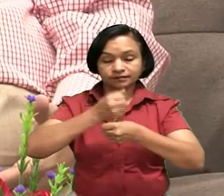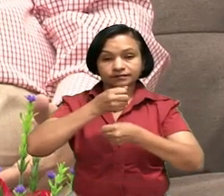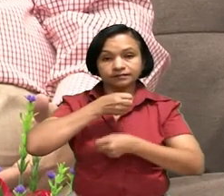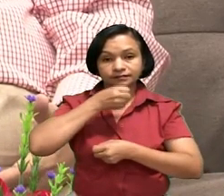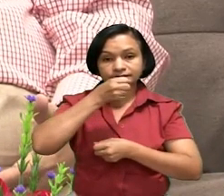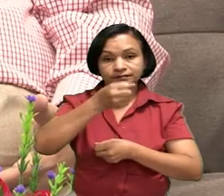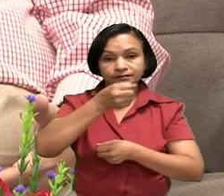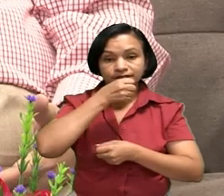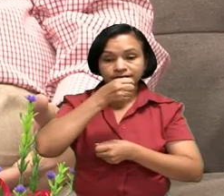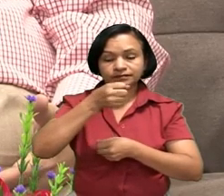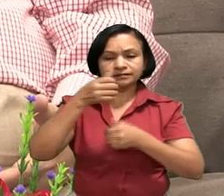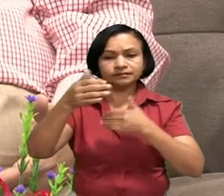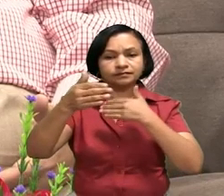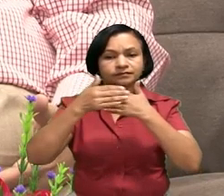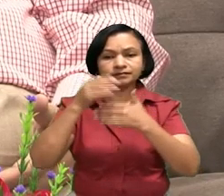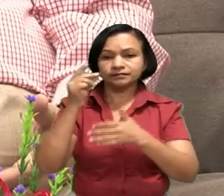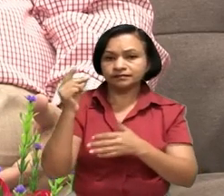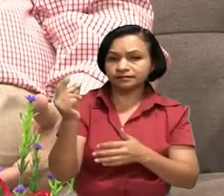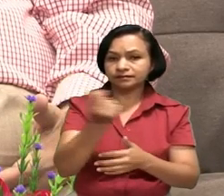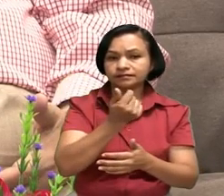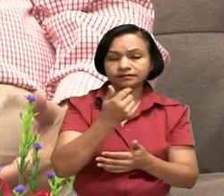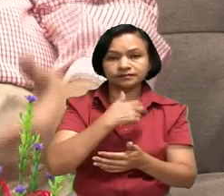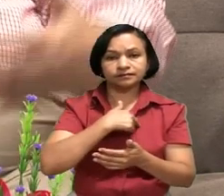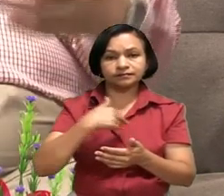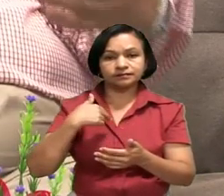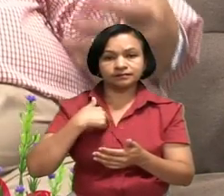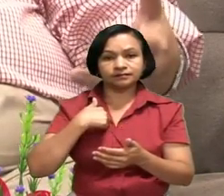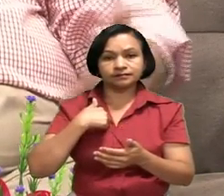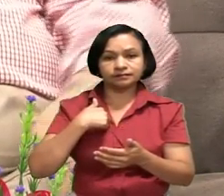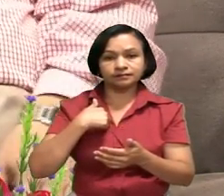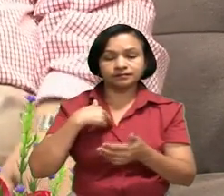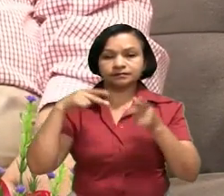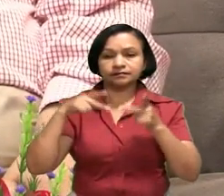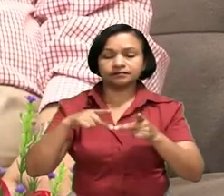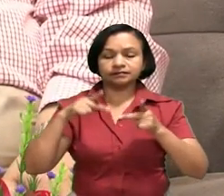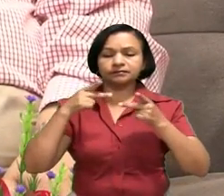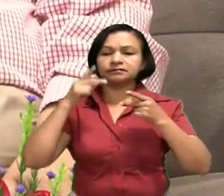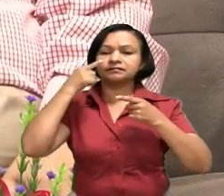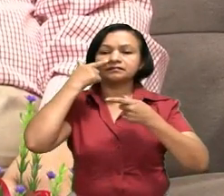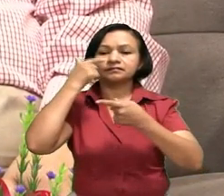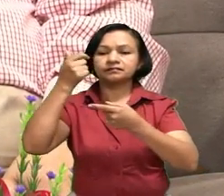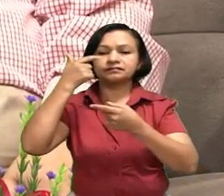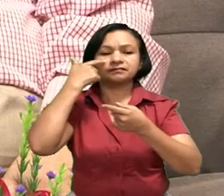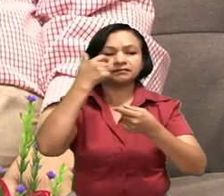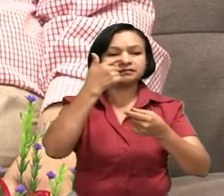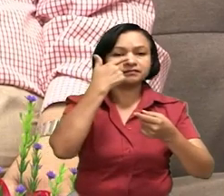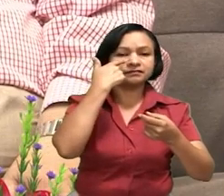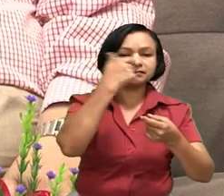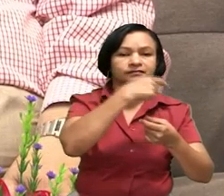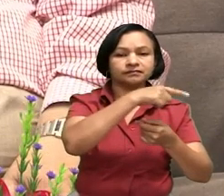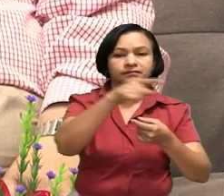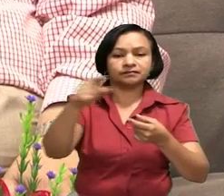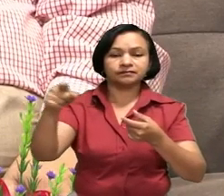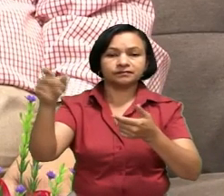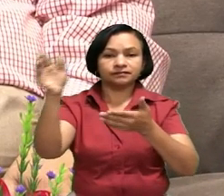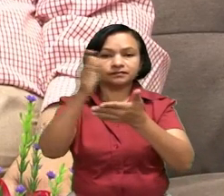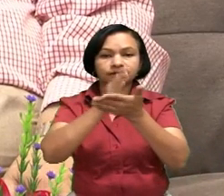camino más corto al ser una persona pública hay personas que